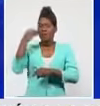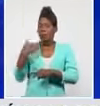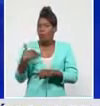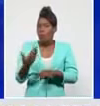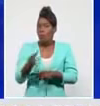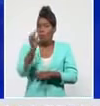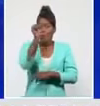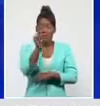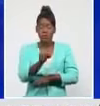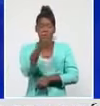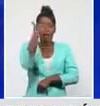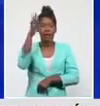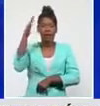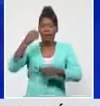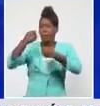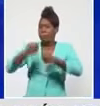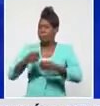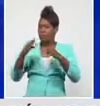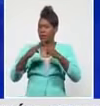el resultado del PCR?